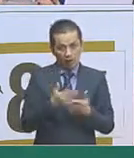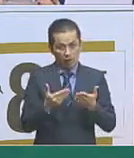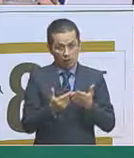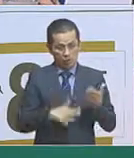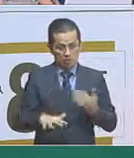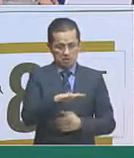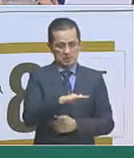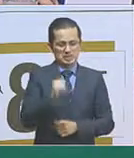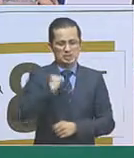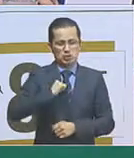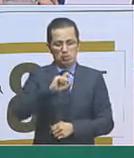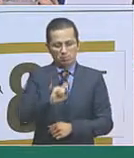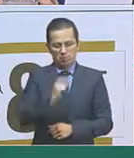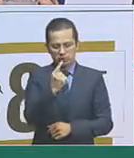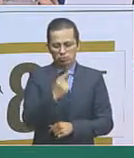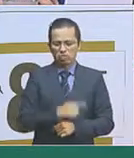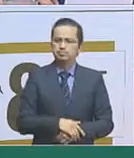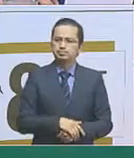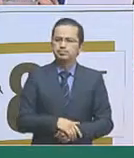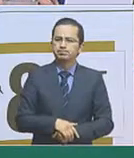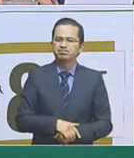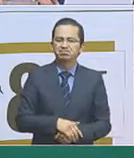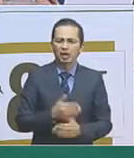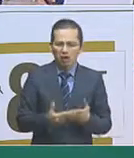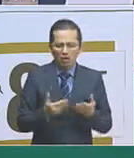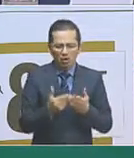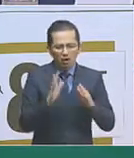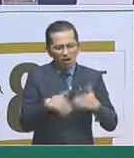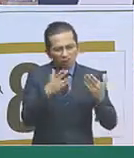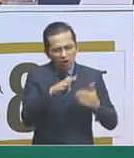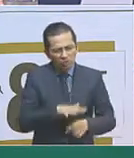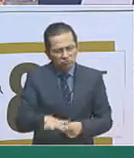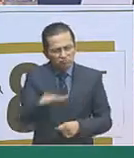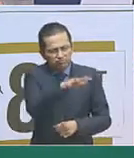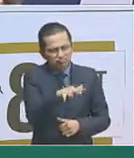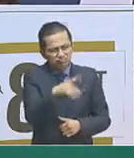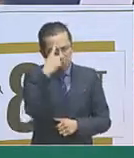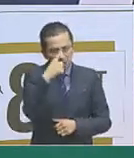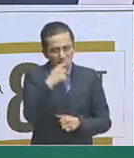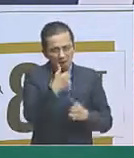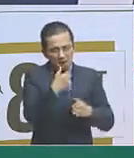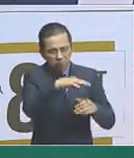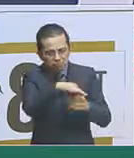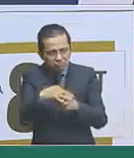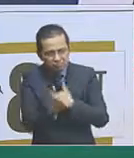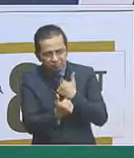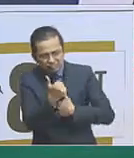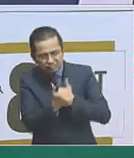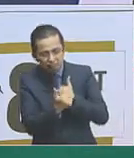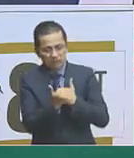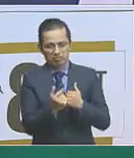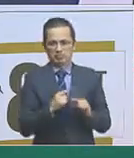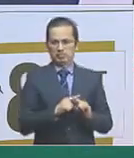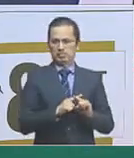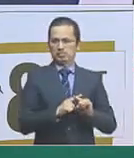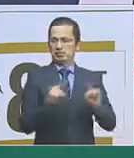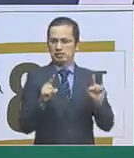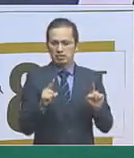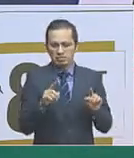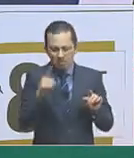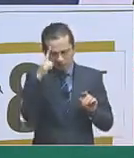contiendas con un uso intensivo y diverso de la comunicación política y que resuelven